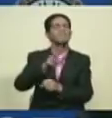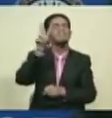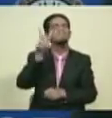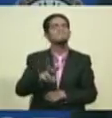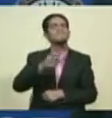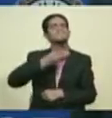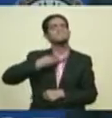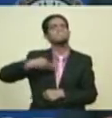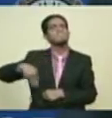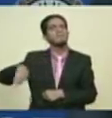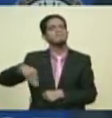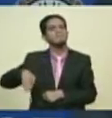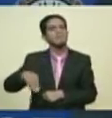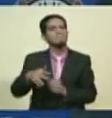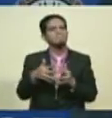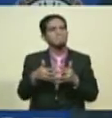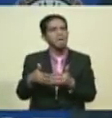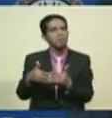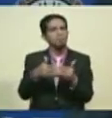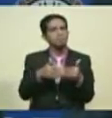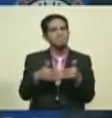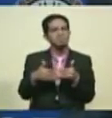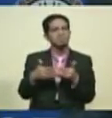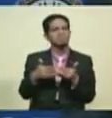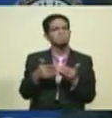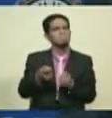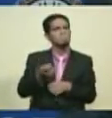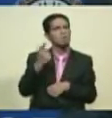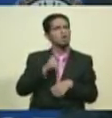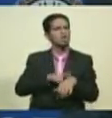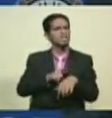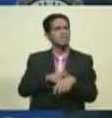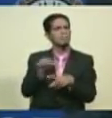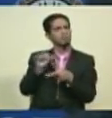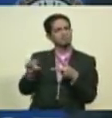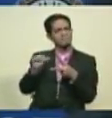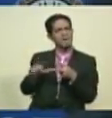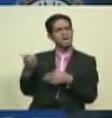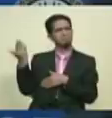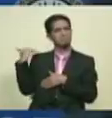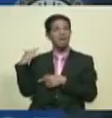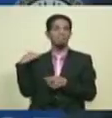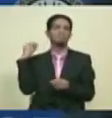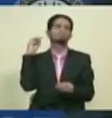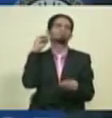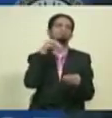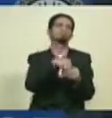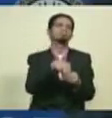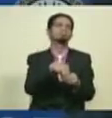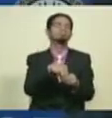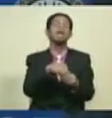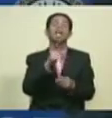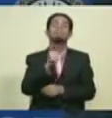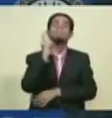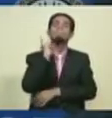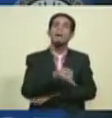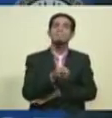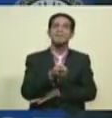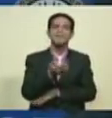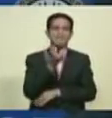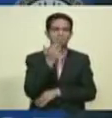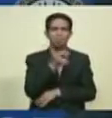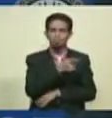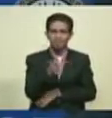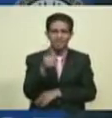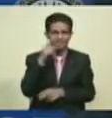señor Mike Pence, hace escasamente un par de semanas, cuando estuvo en esta organización y dio órdenes muy precisas, revísenlas